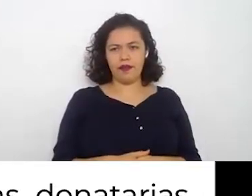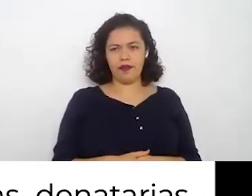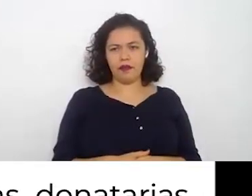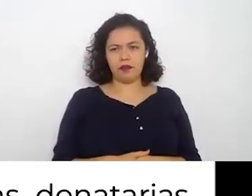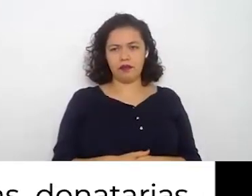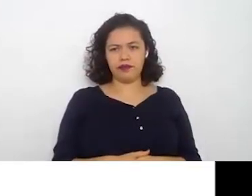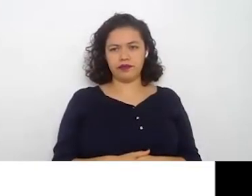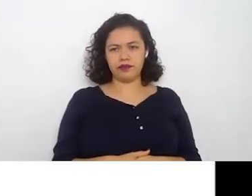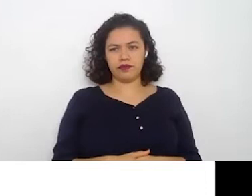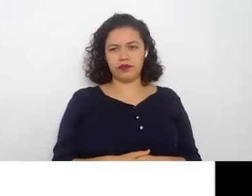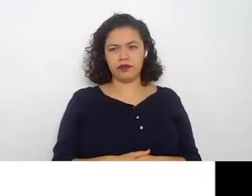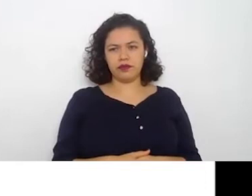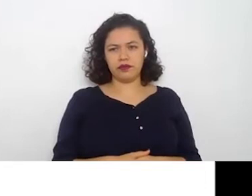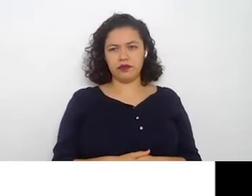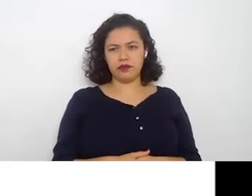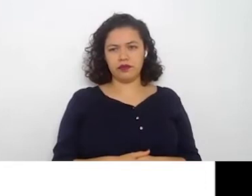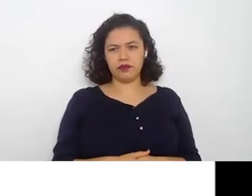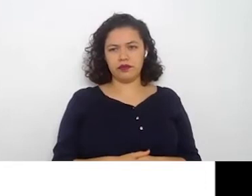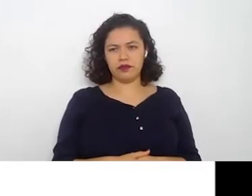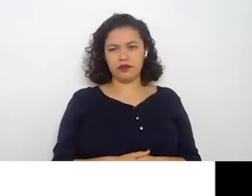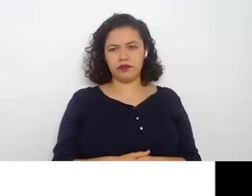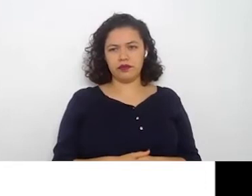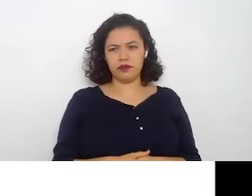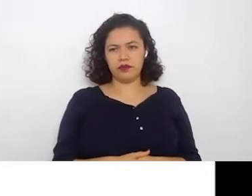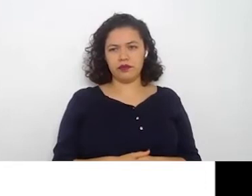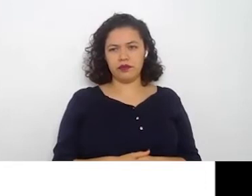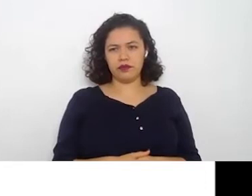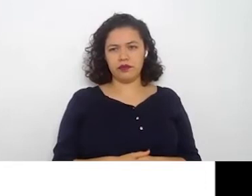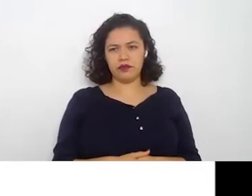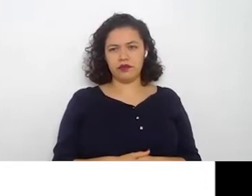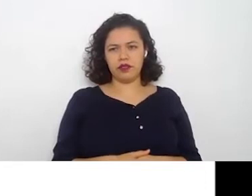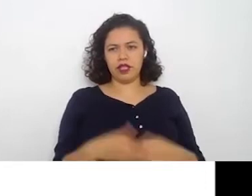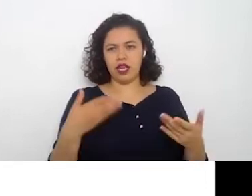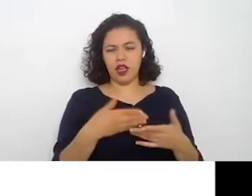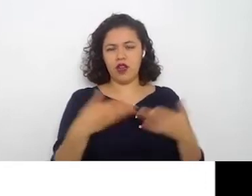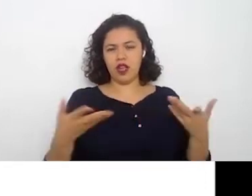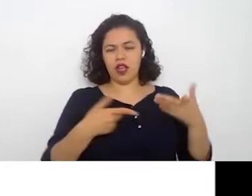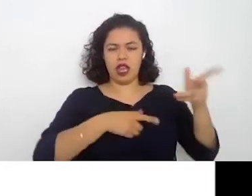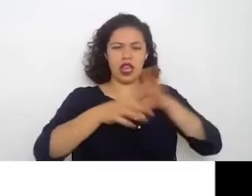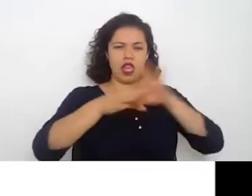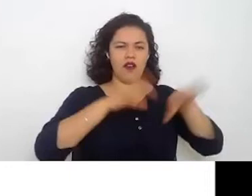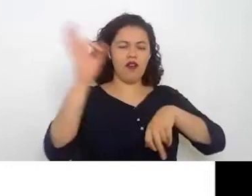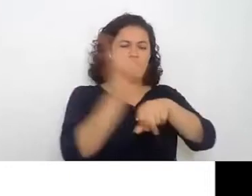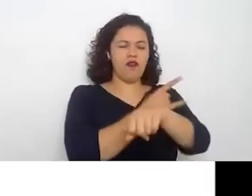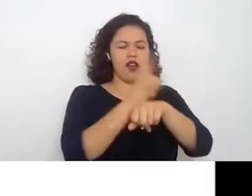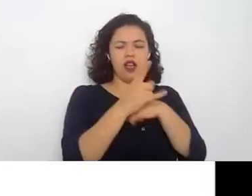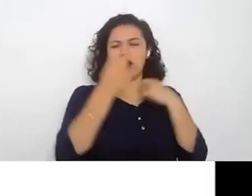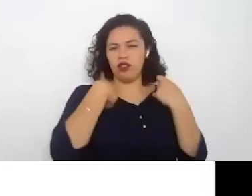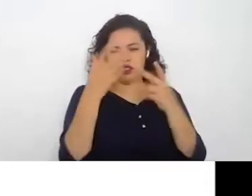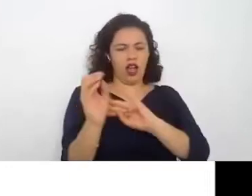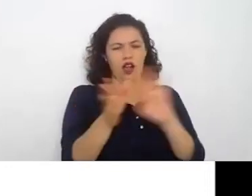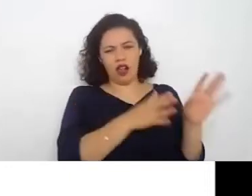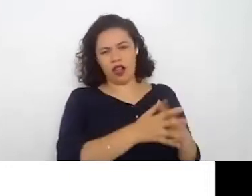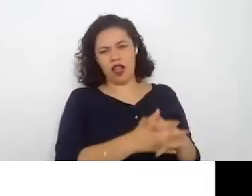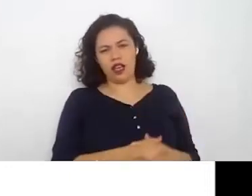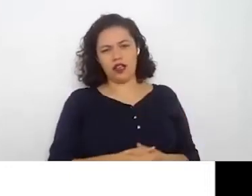Entonces, vamos a dejar atrás la parte de las operaciones simuladas y de esta regla